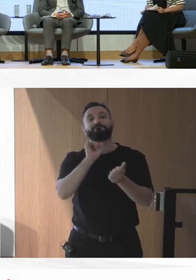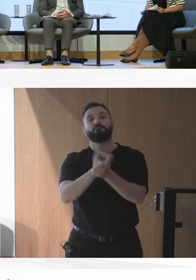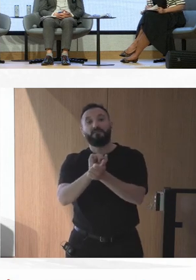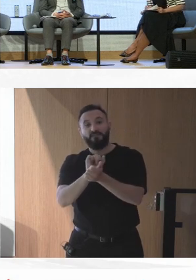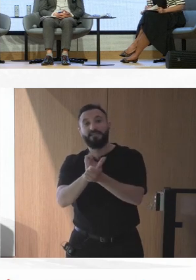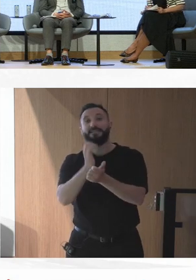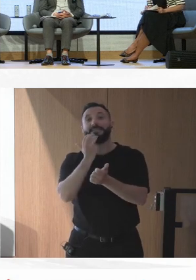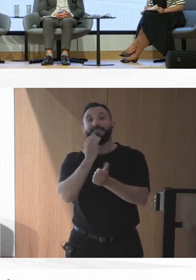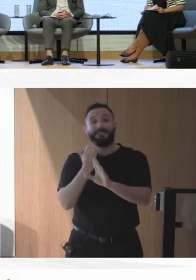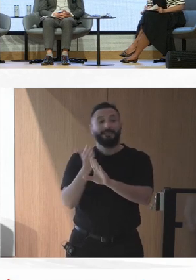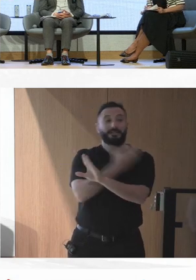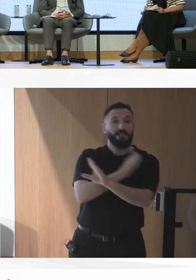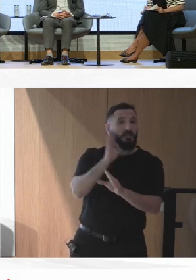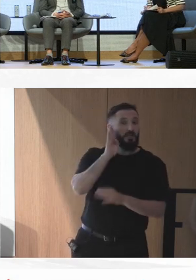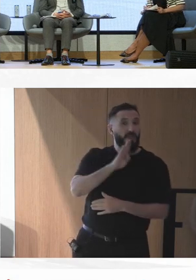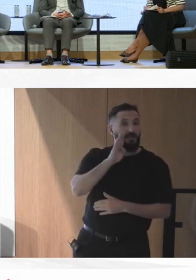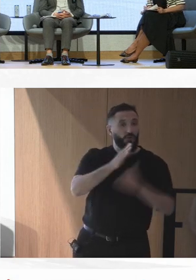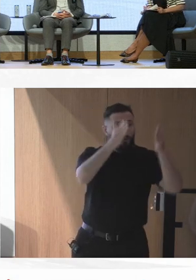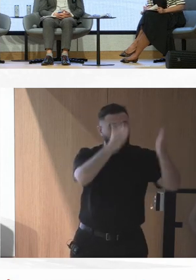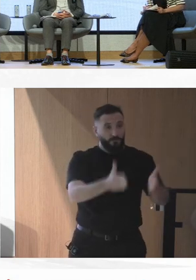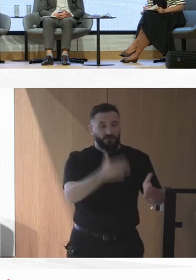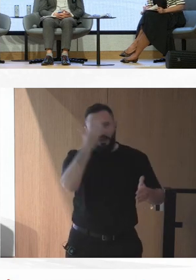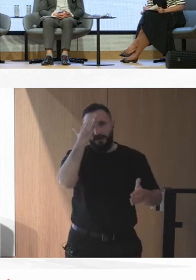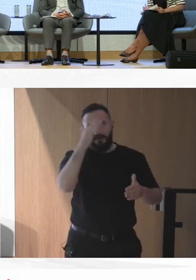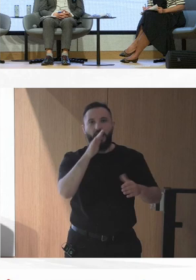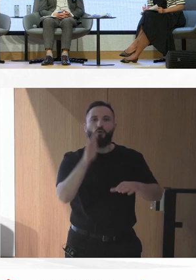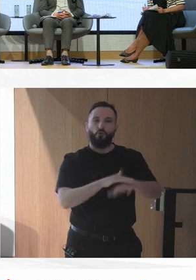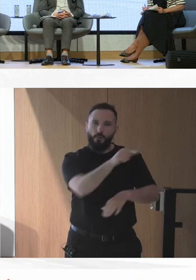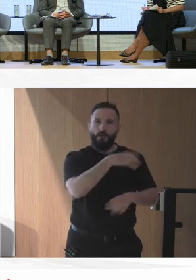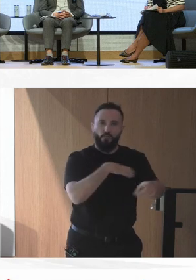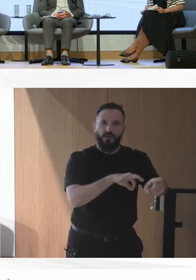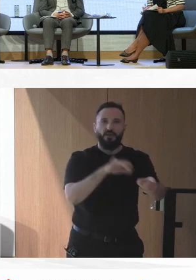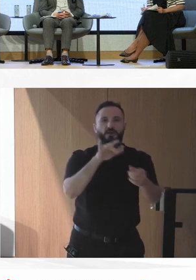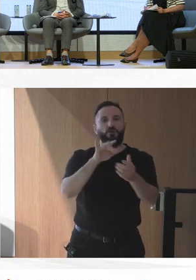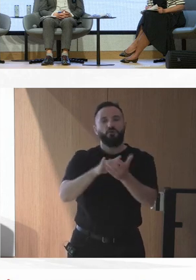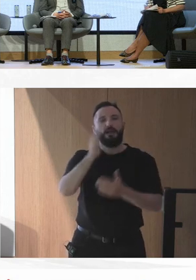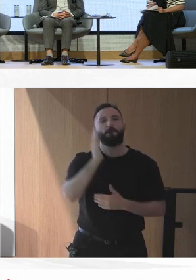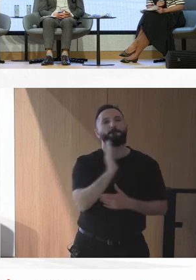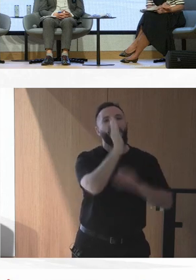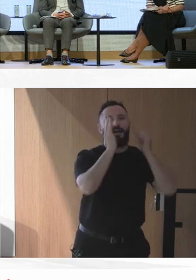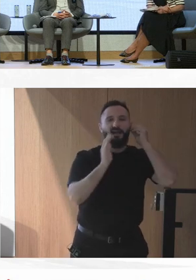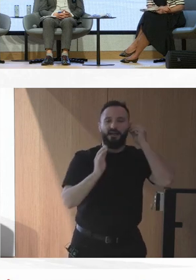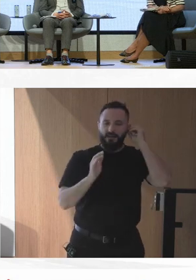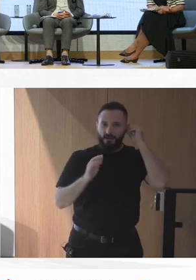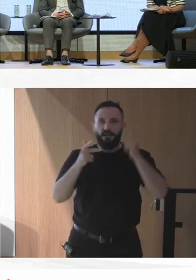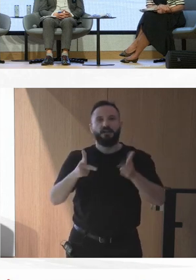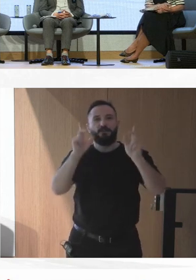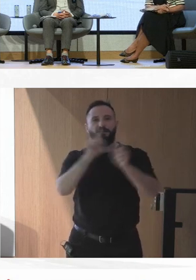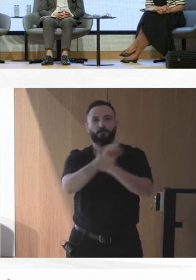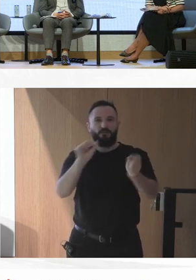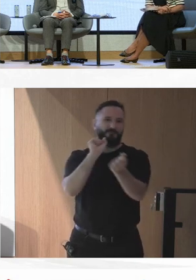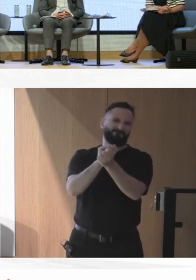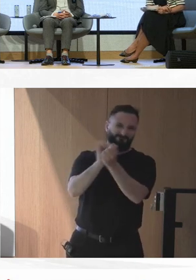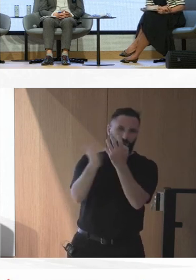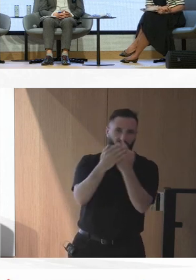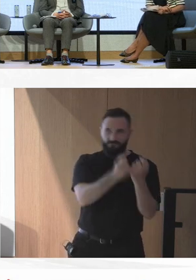el delito, en caso de que la persona fuera imputable, tiene una pena privativa de libertad, si no, no se puede, ¿vale? Y